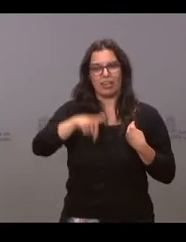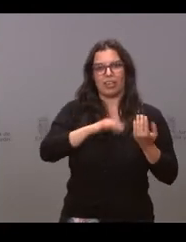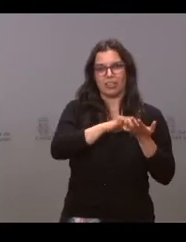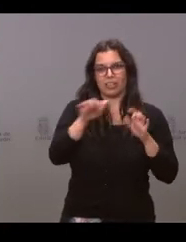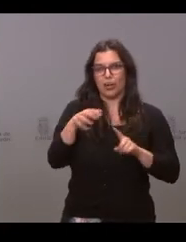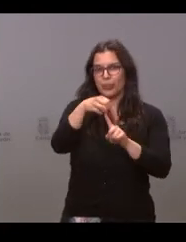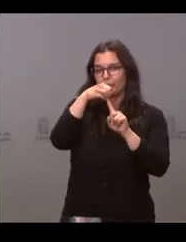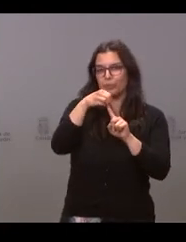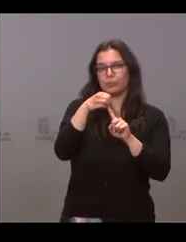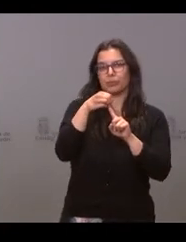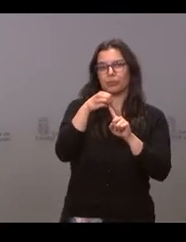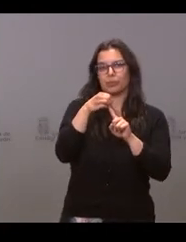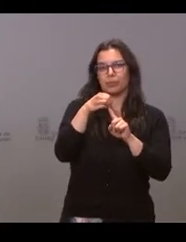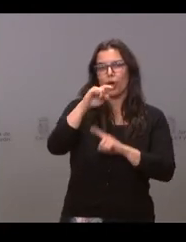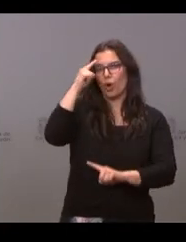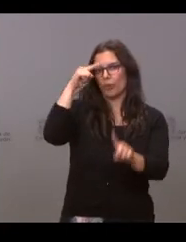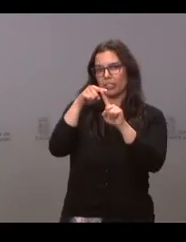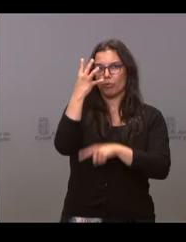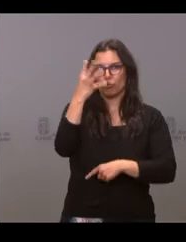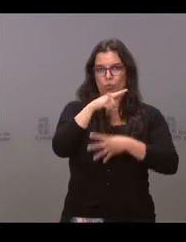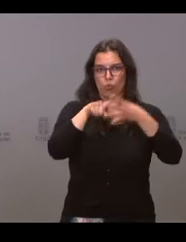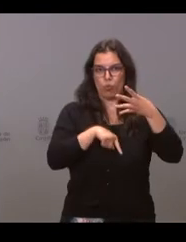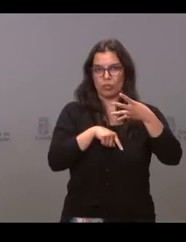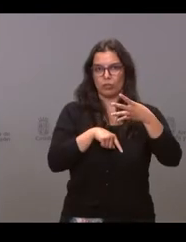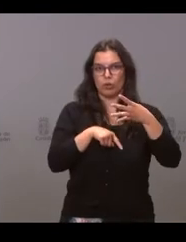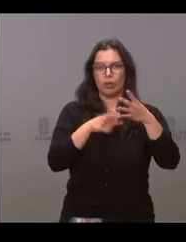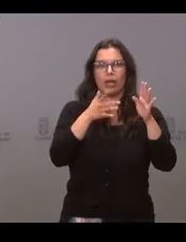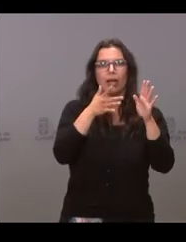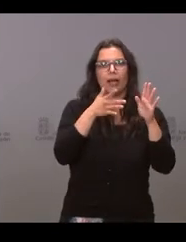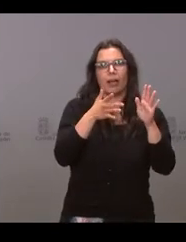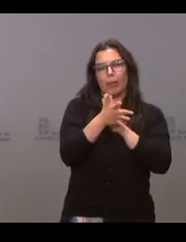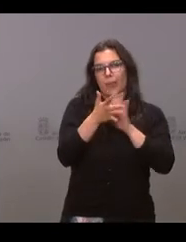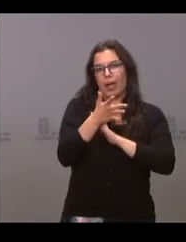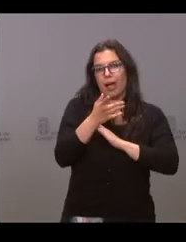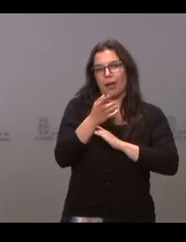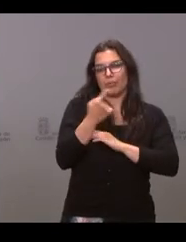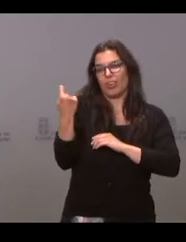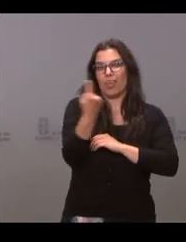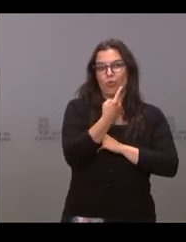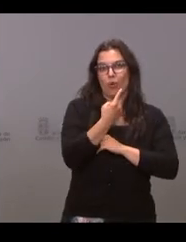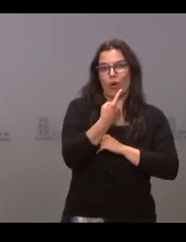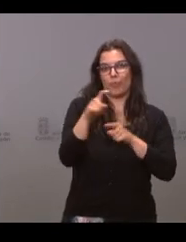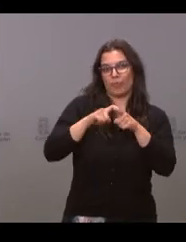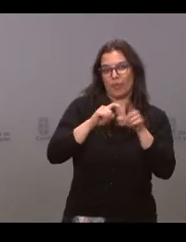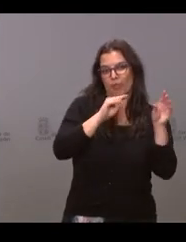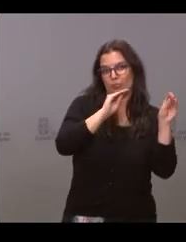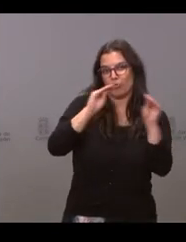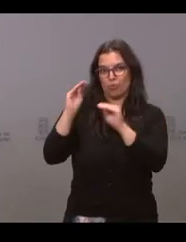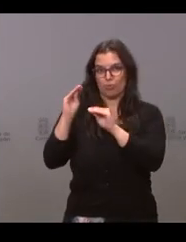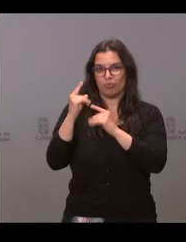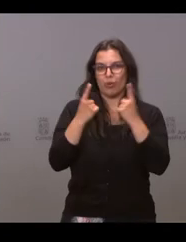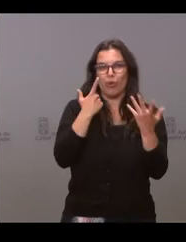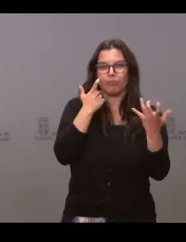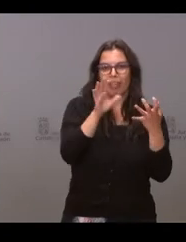cuatro grandes objetivos lo voy a explicar a mi manera cada uno lo hemos explicado poniendo el énfasis en algún